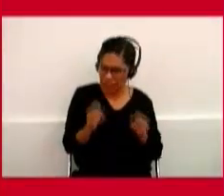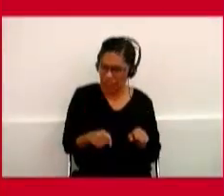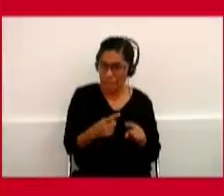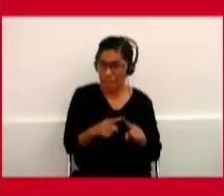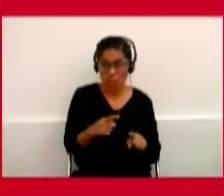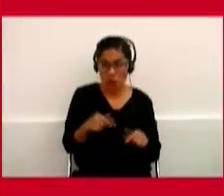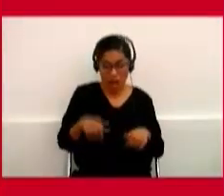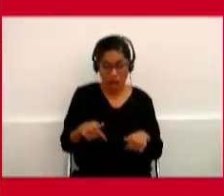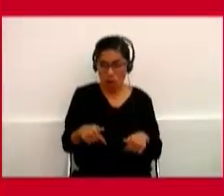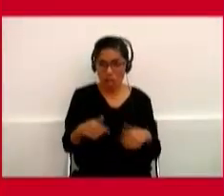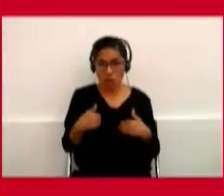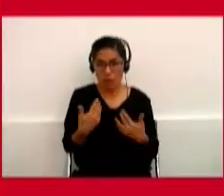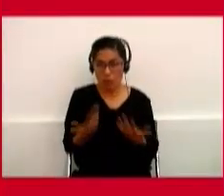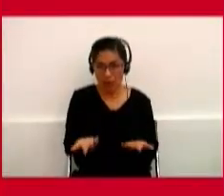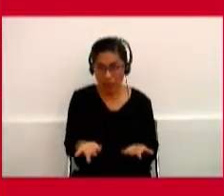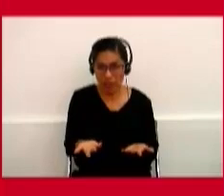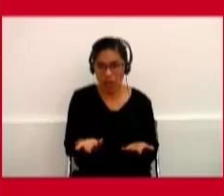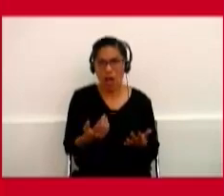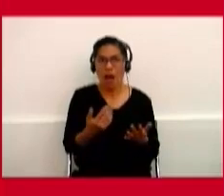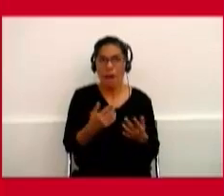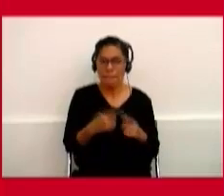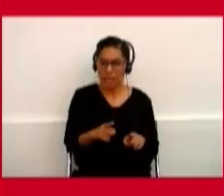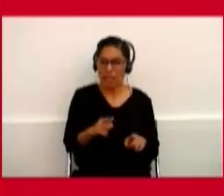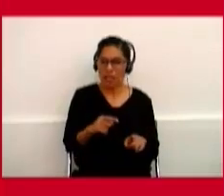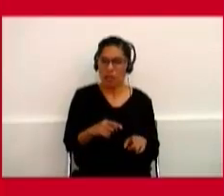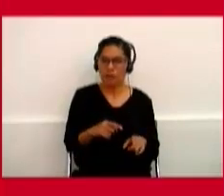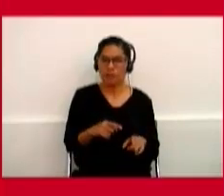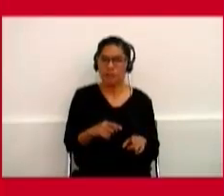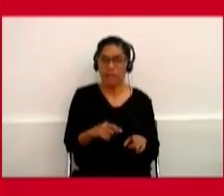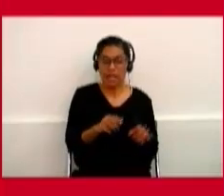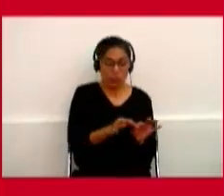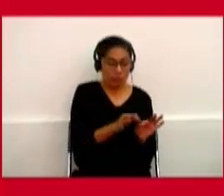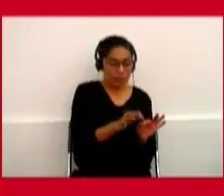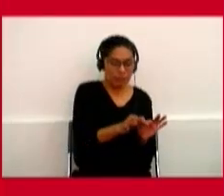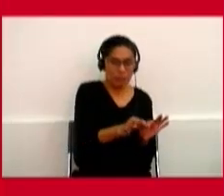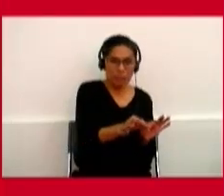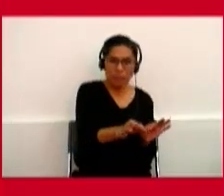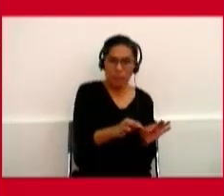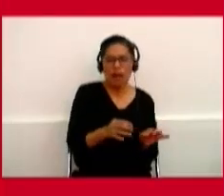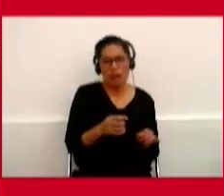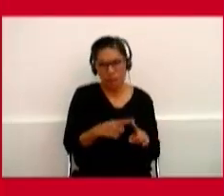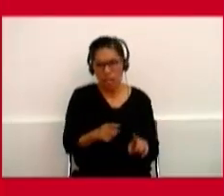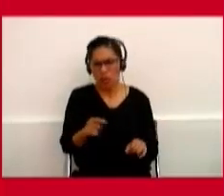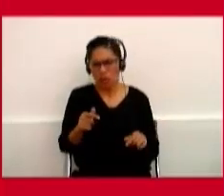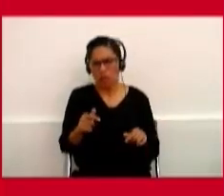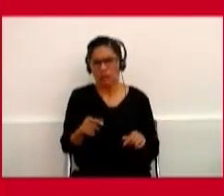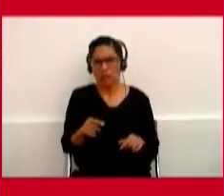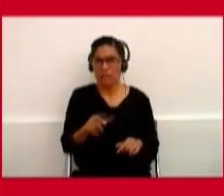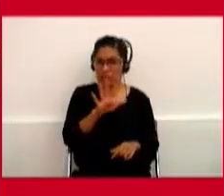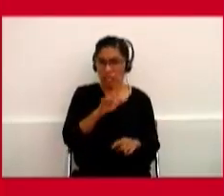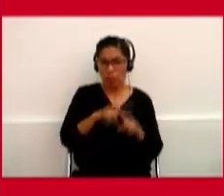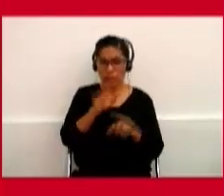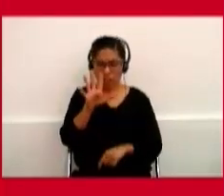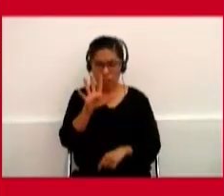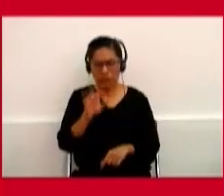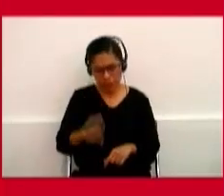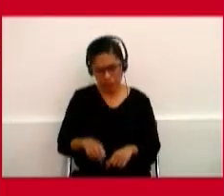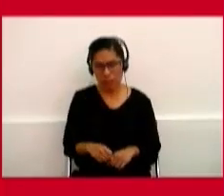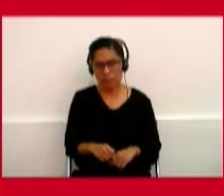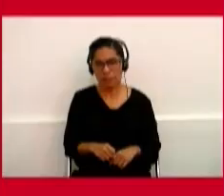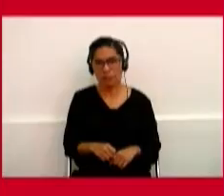porque Condestable maneja por estándar estas secciones, pero en un 5x5, por ejemplo, yo pienso que inclusive